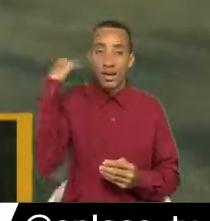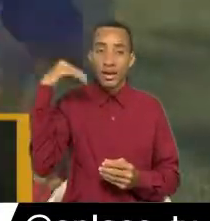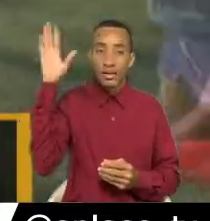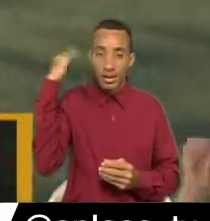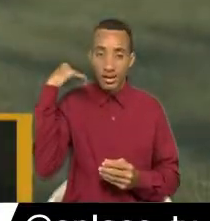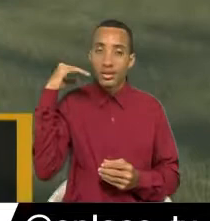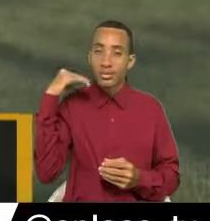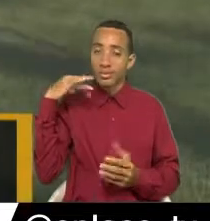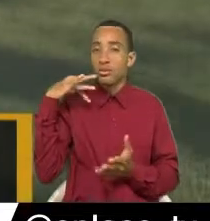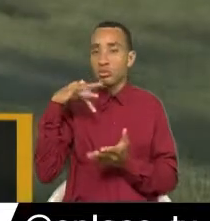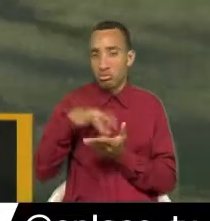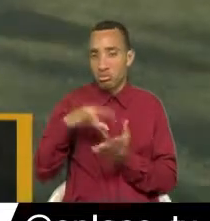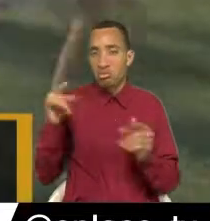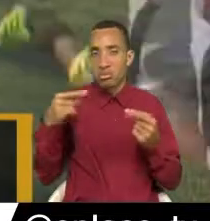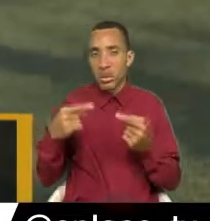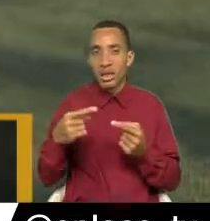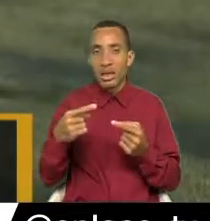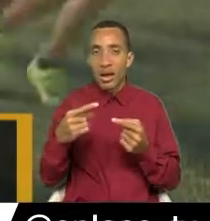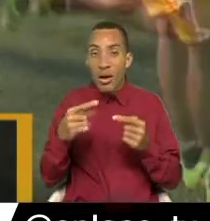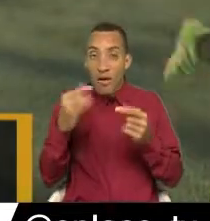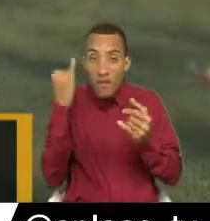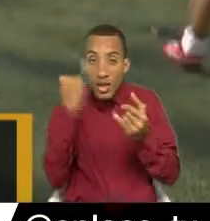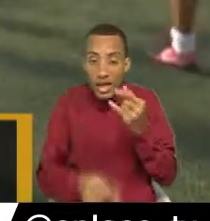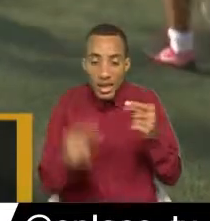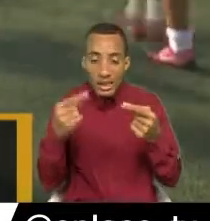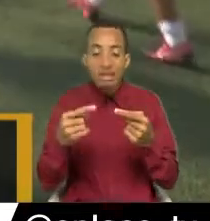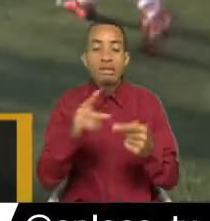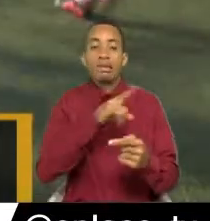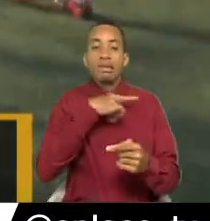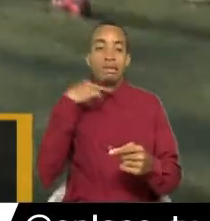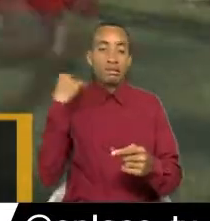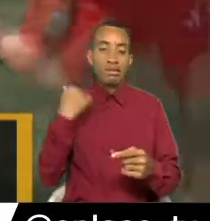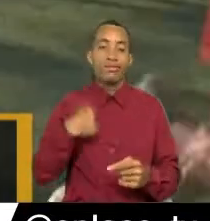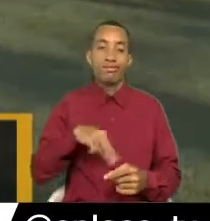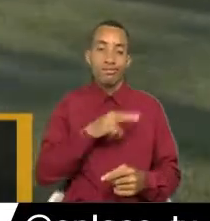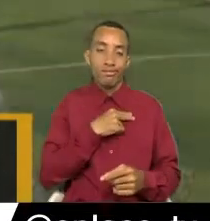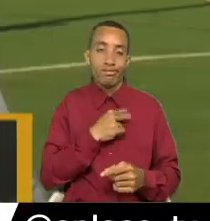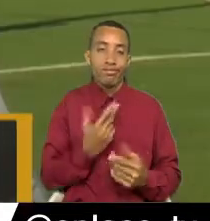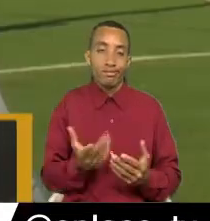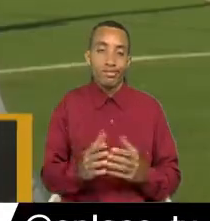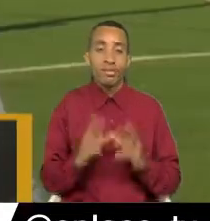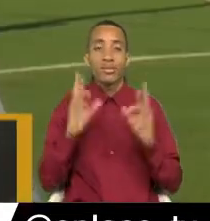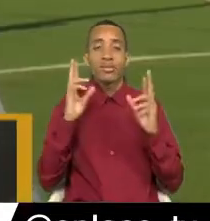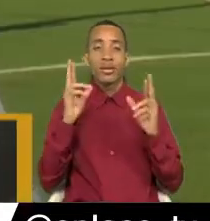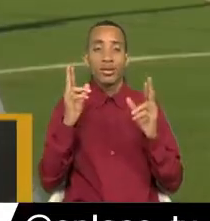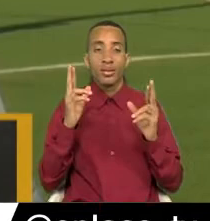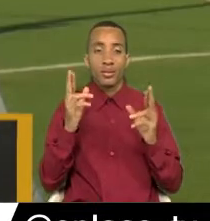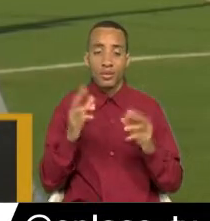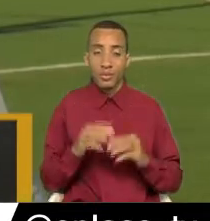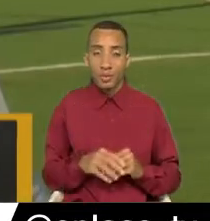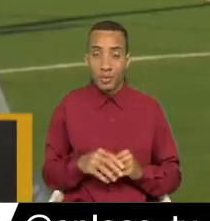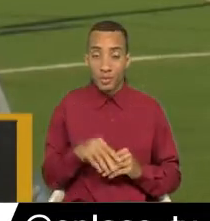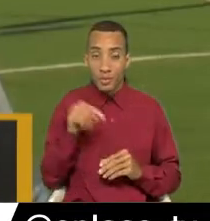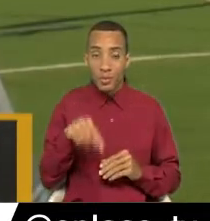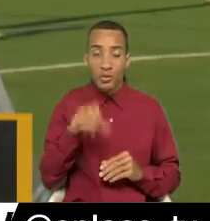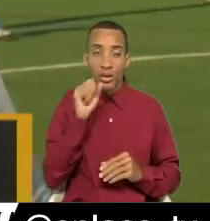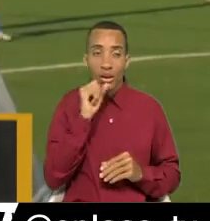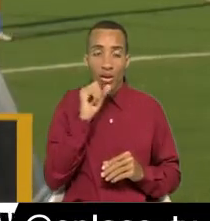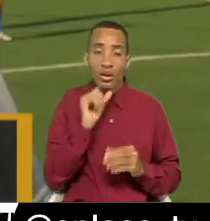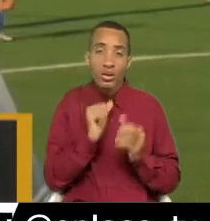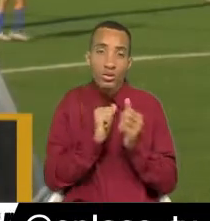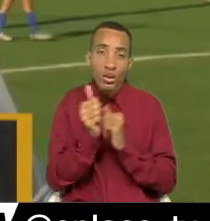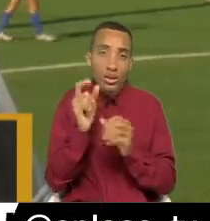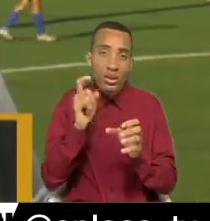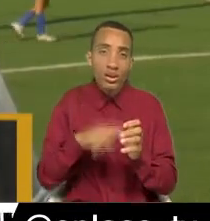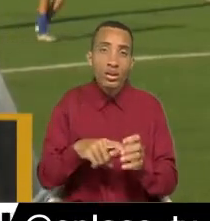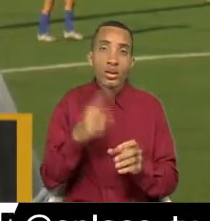oportunidades hemos llegado a la final y hemos perdido esas instancias, ¿no? Esperamos para Barranca Bermeja hacer este año una clasificación para poder ir a Medellín